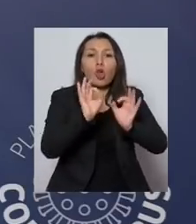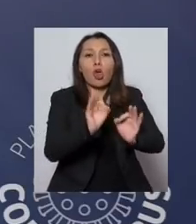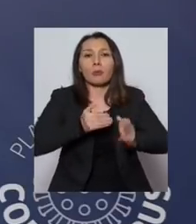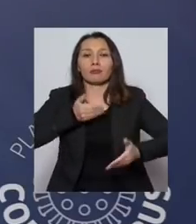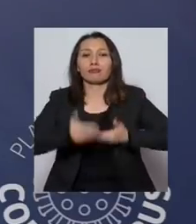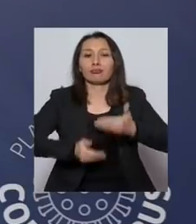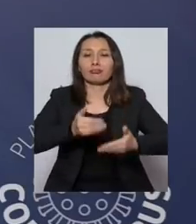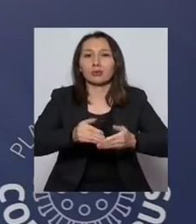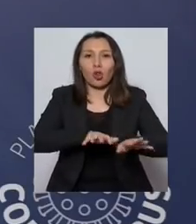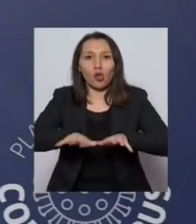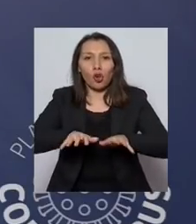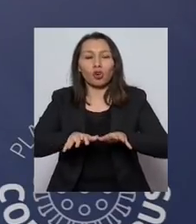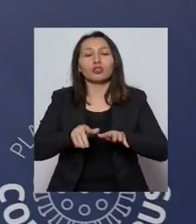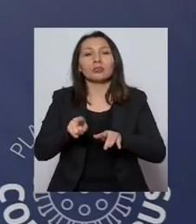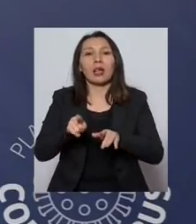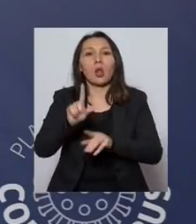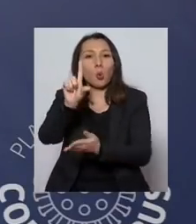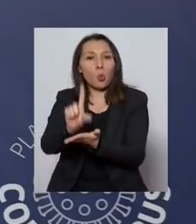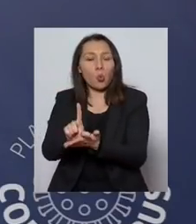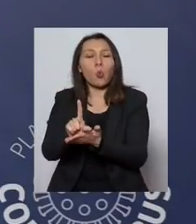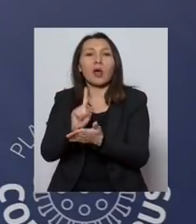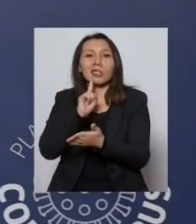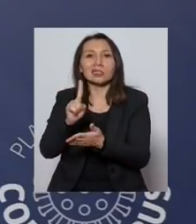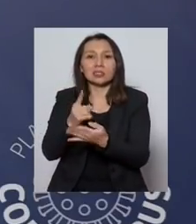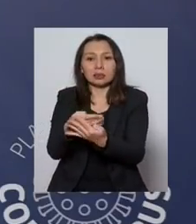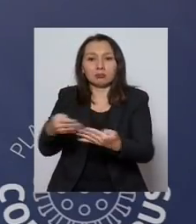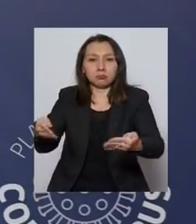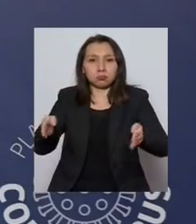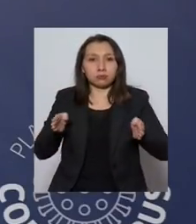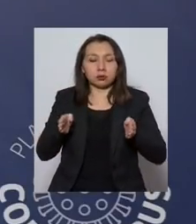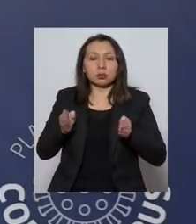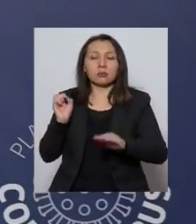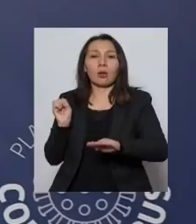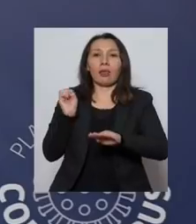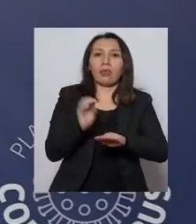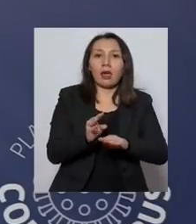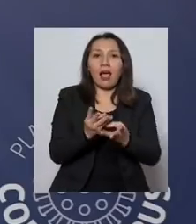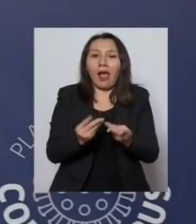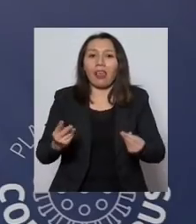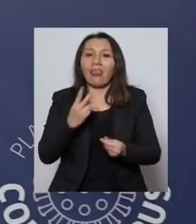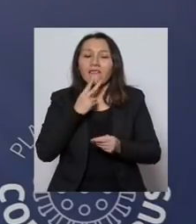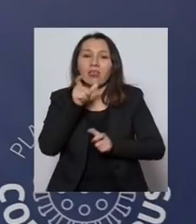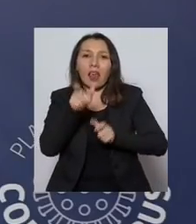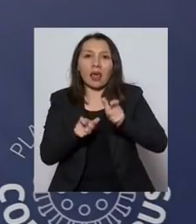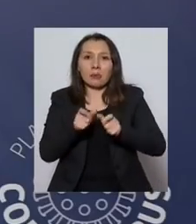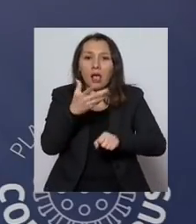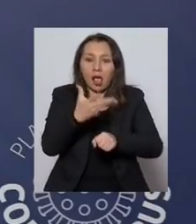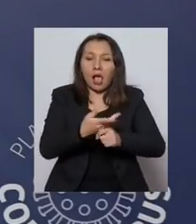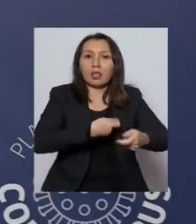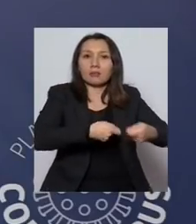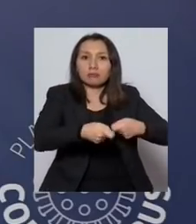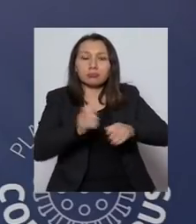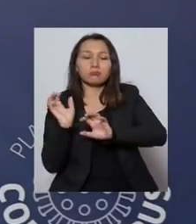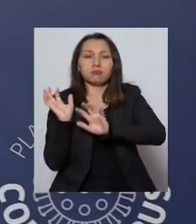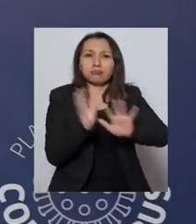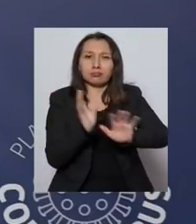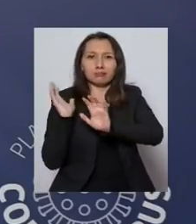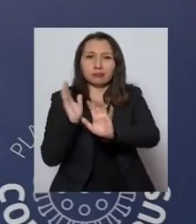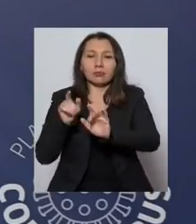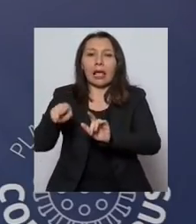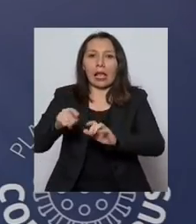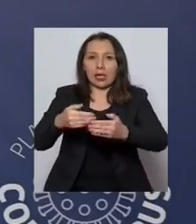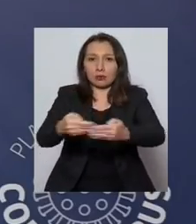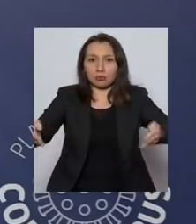normal funcionamiento de los lugares que se encuentran acordonados, por lo tanto, mantener la calidad de vida de las personas que están dentro del